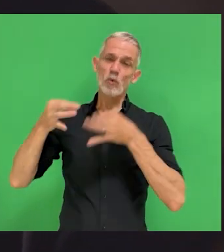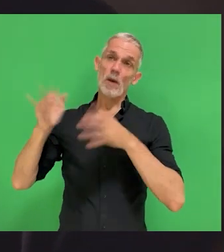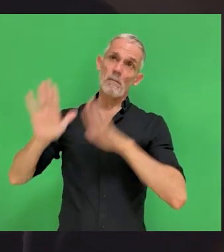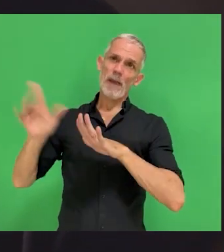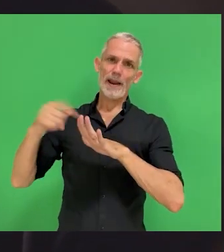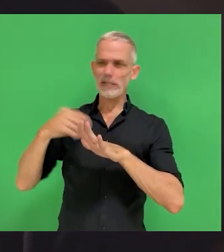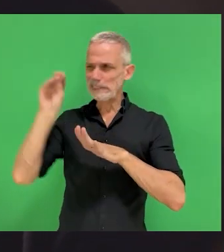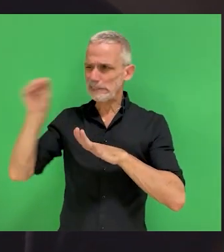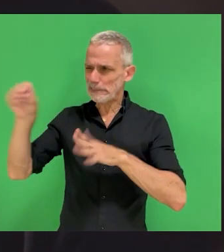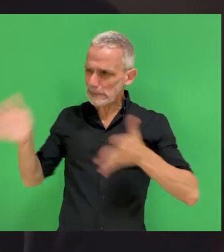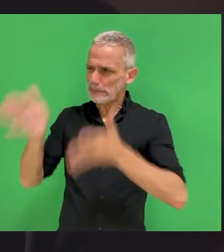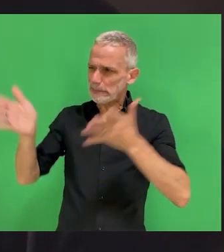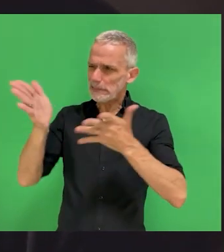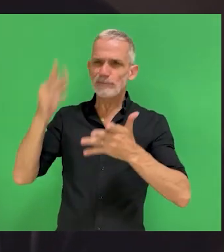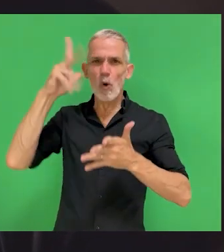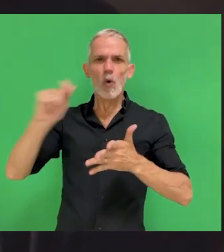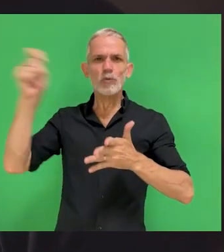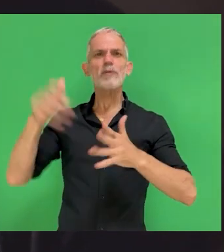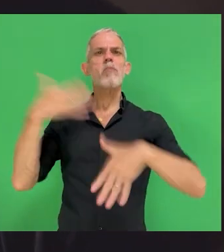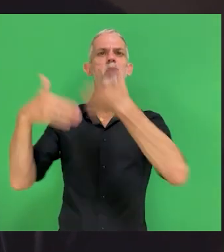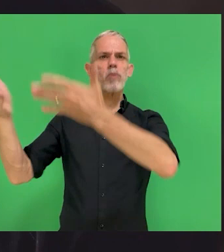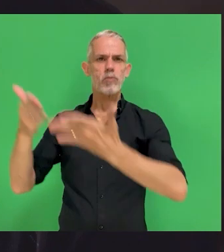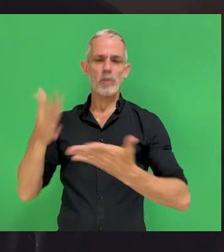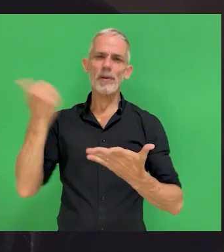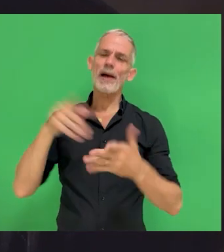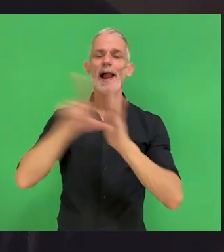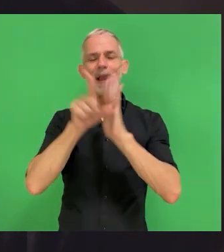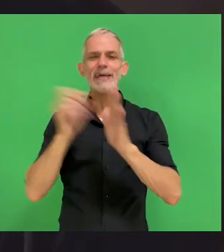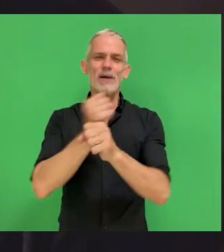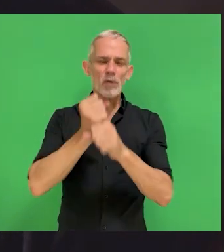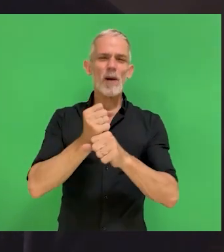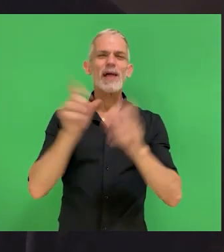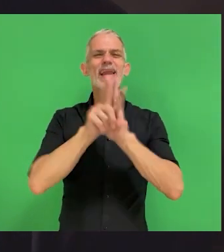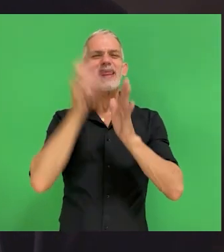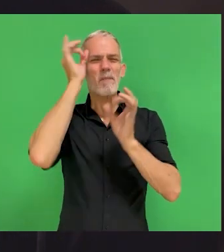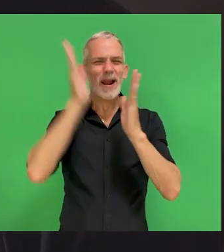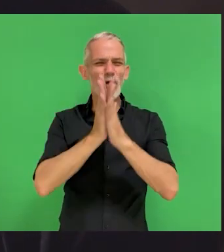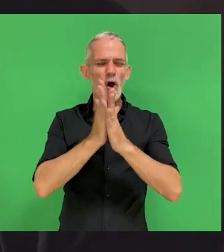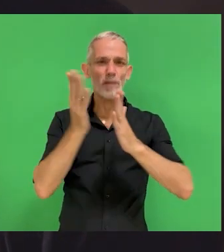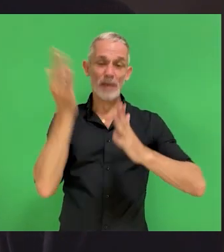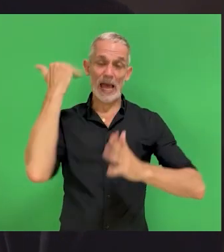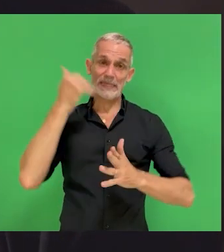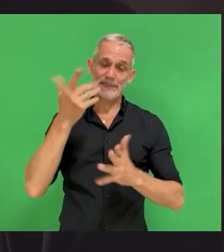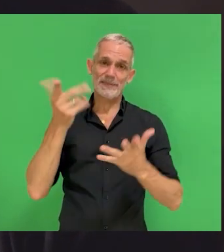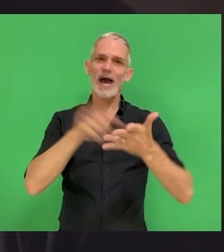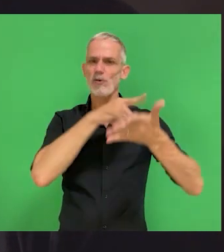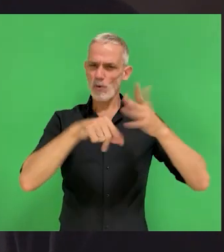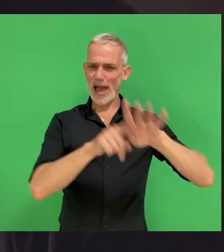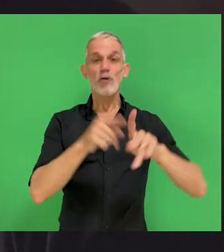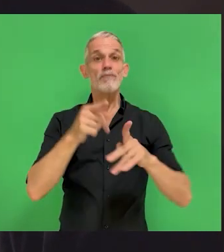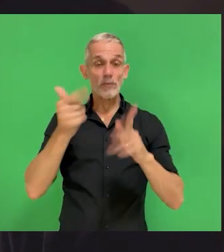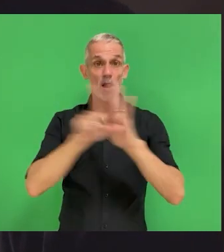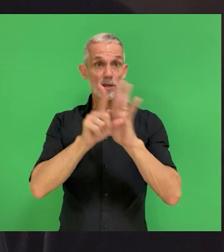que la posibilidad de que suceda tiene que ver también con que se hayan derogado leyes, como las leyes del perdón, que impedían. Pero una vez que eso